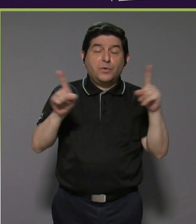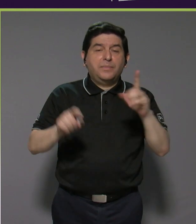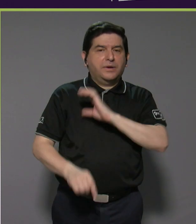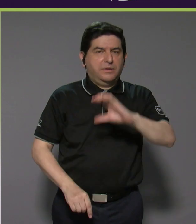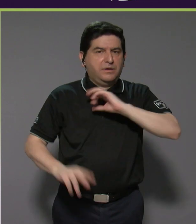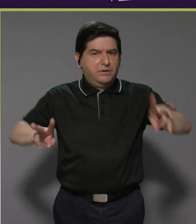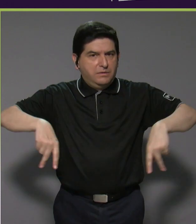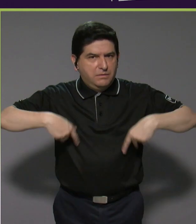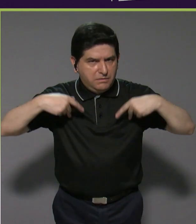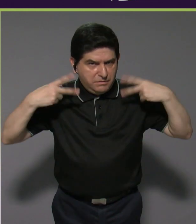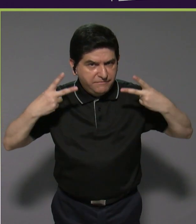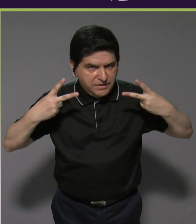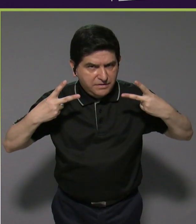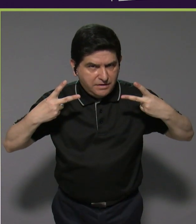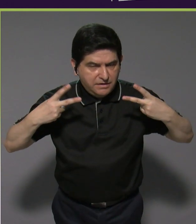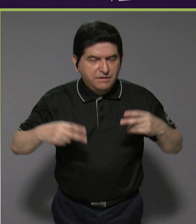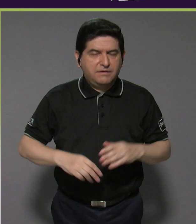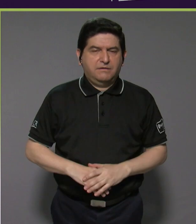calidad de vida